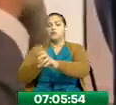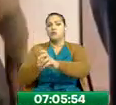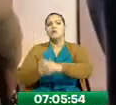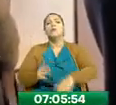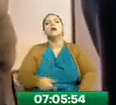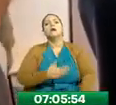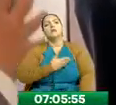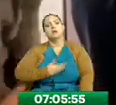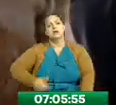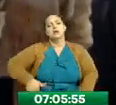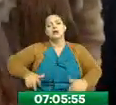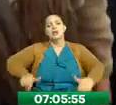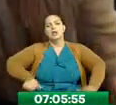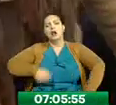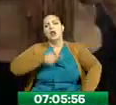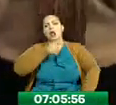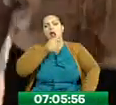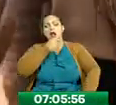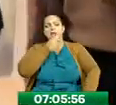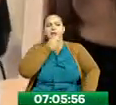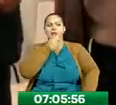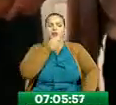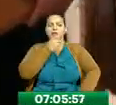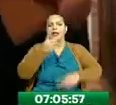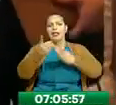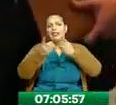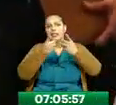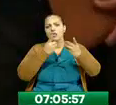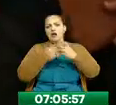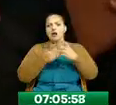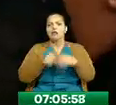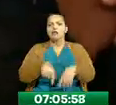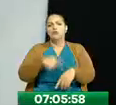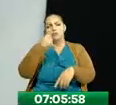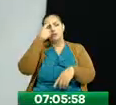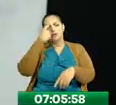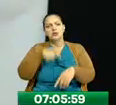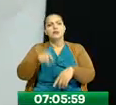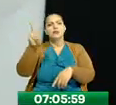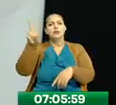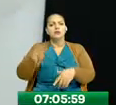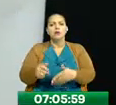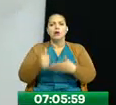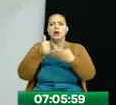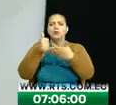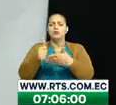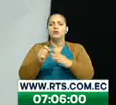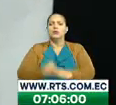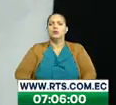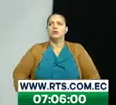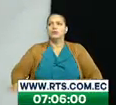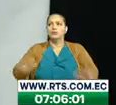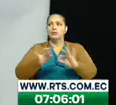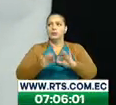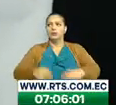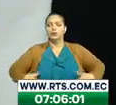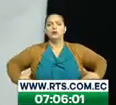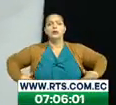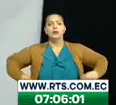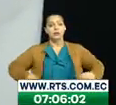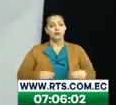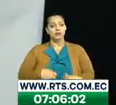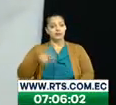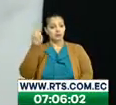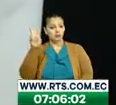se ha mantenido firme en que se debe buscar una salida democrática. El deseo de todos es que este asunto pase,